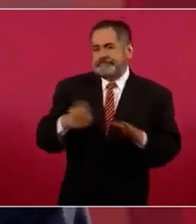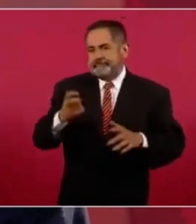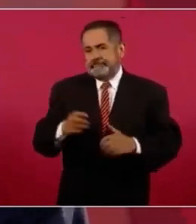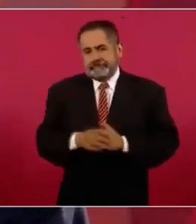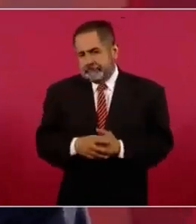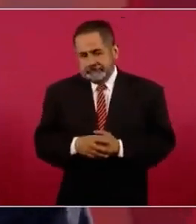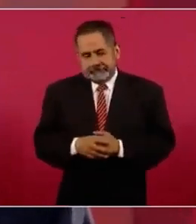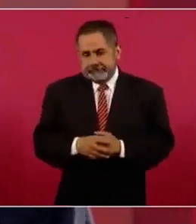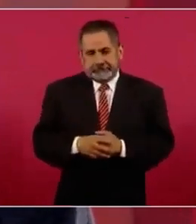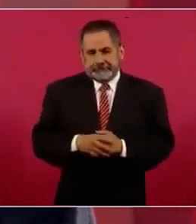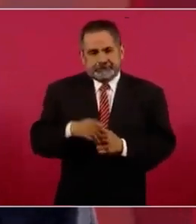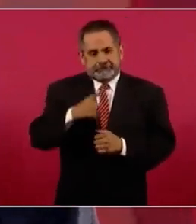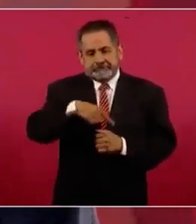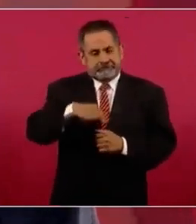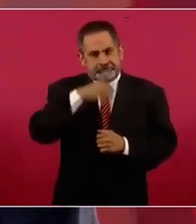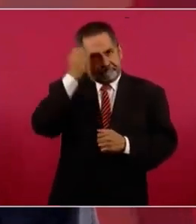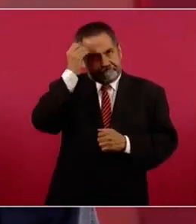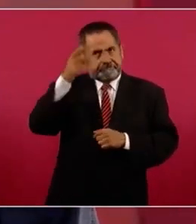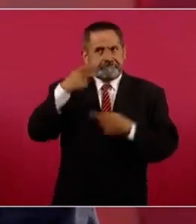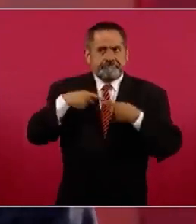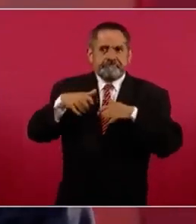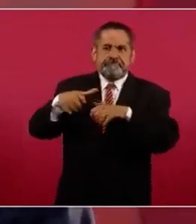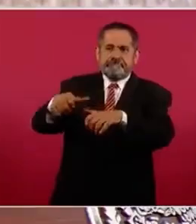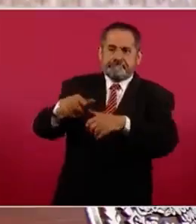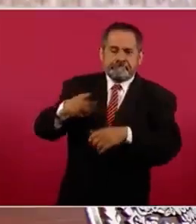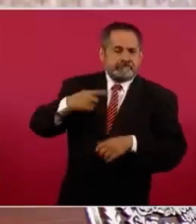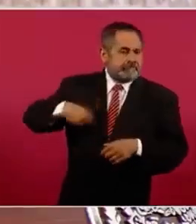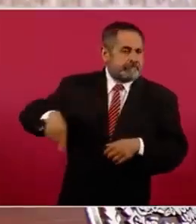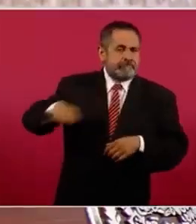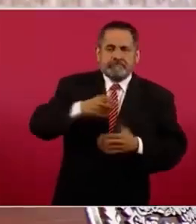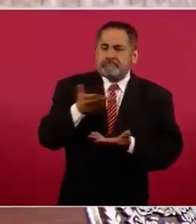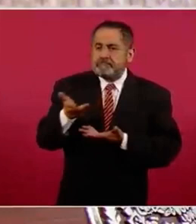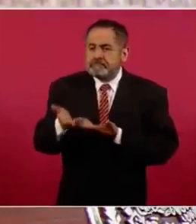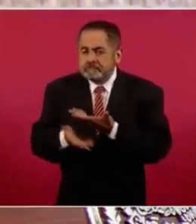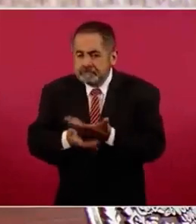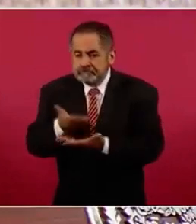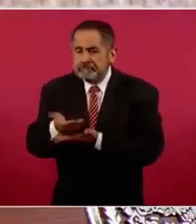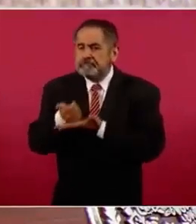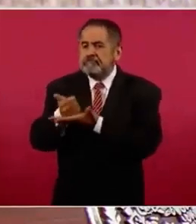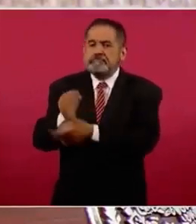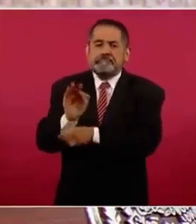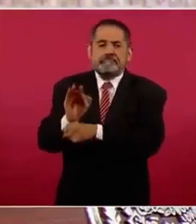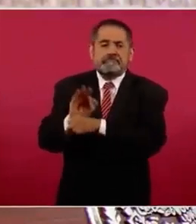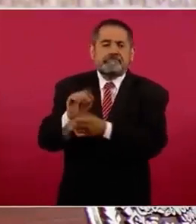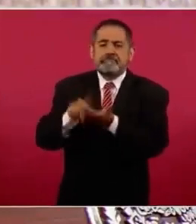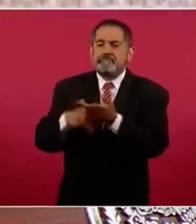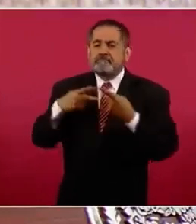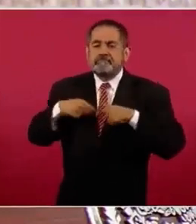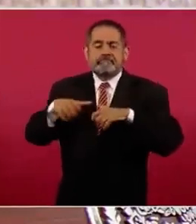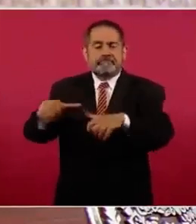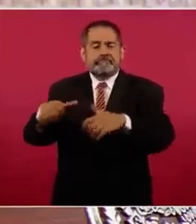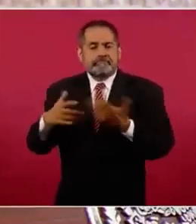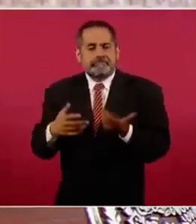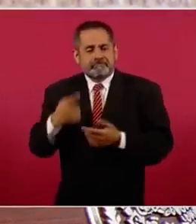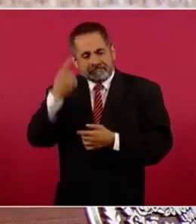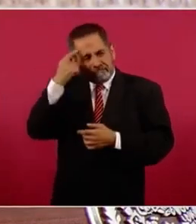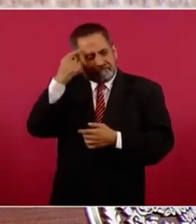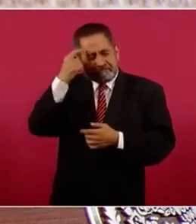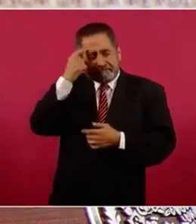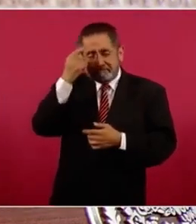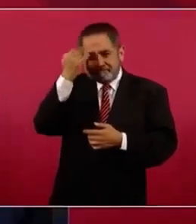Se les olvidó de que somos servidores públicos. ¿Para qué se